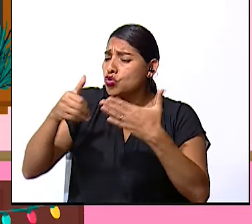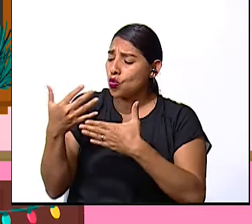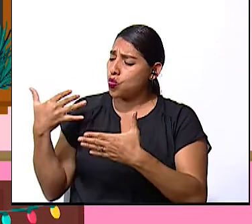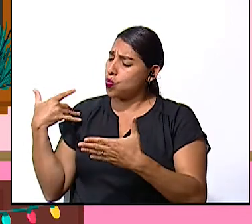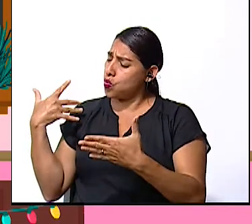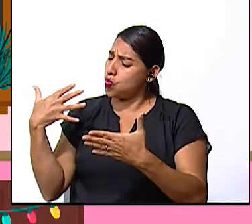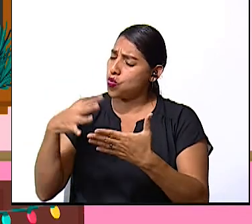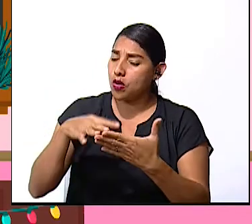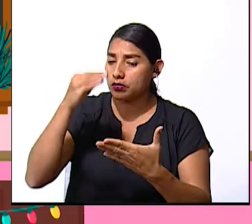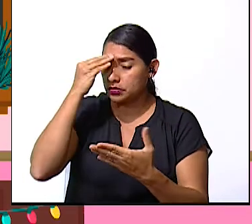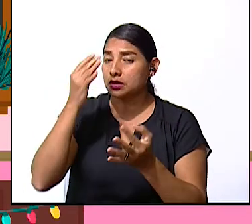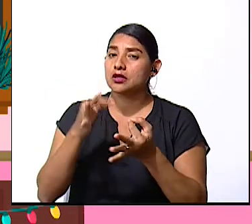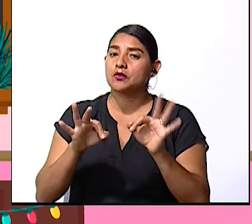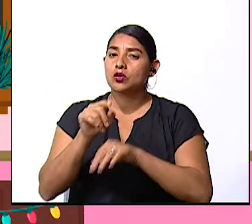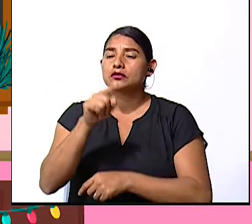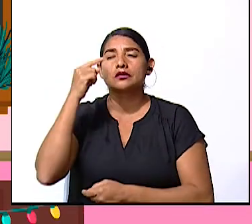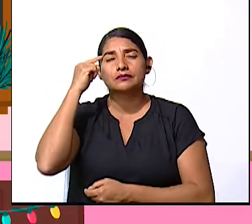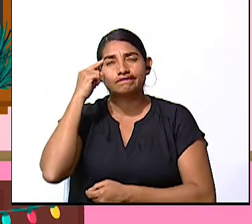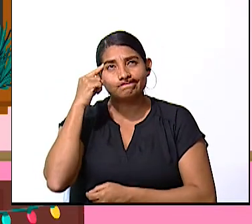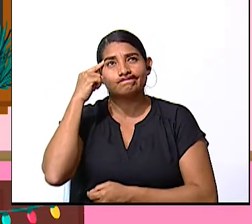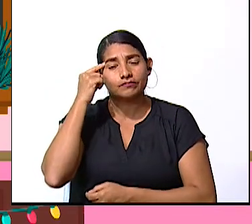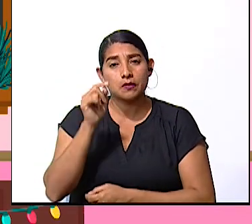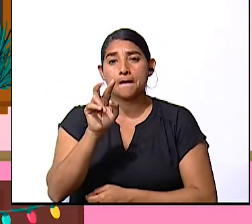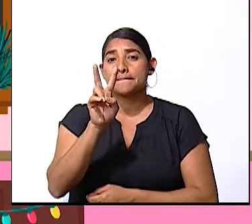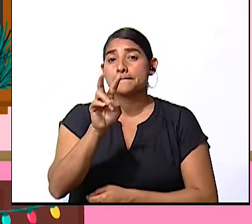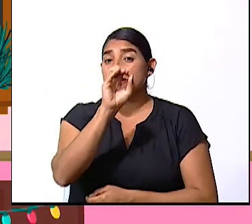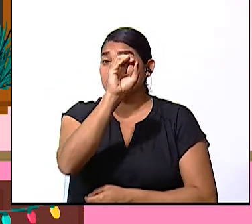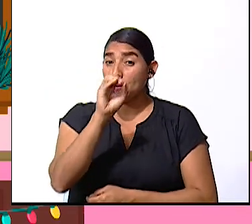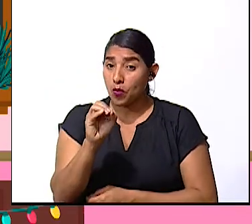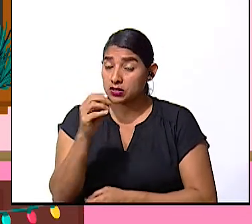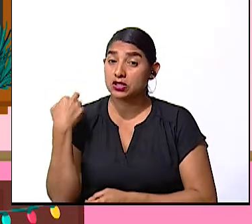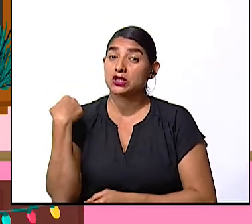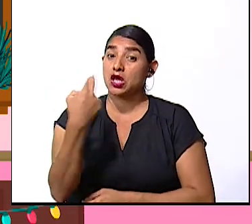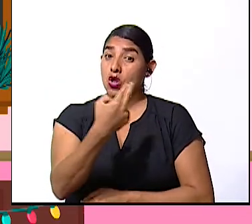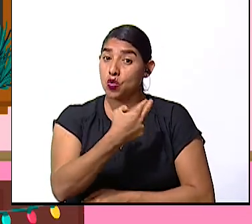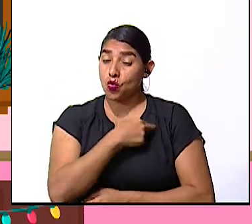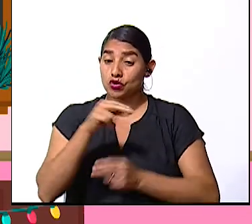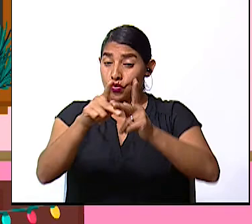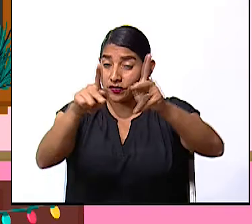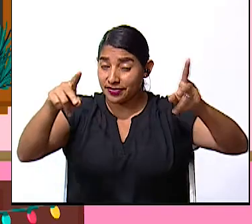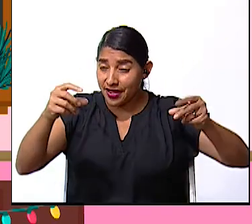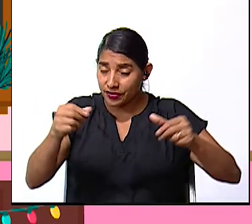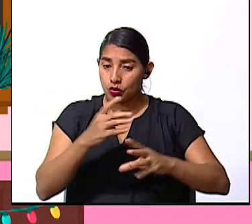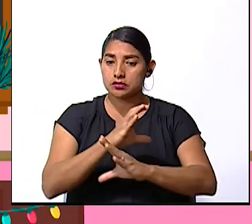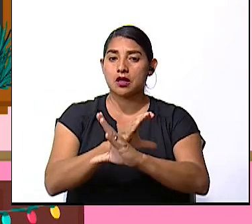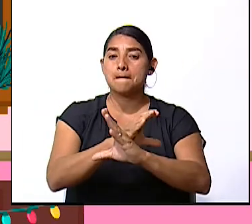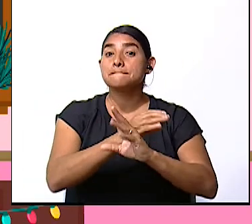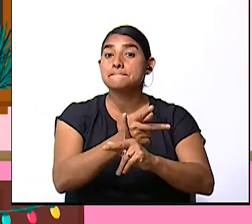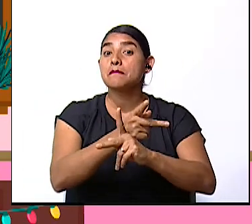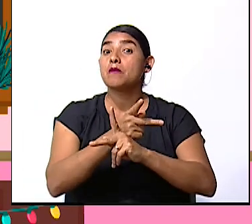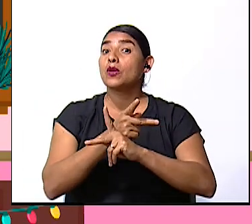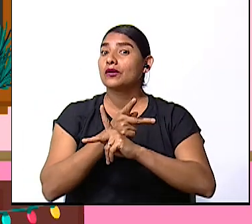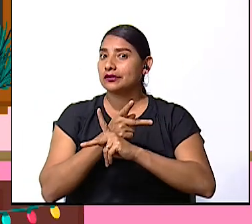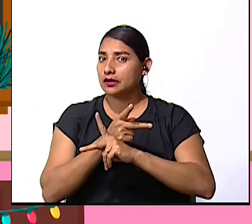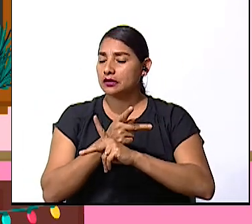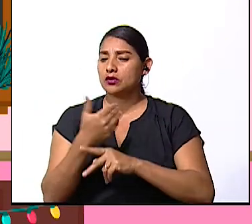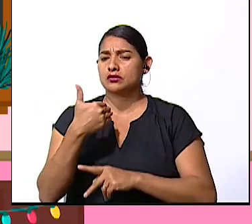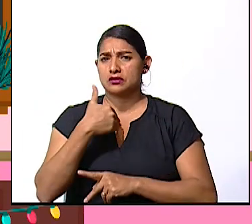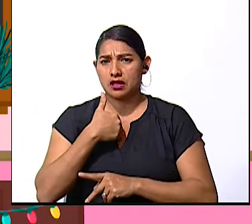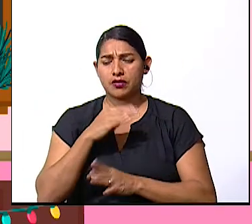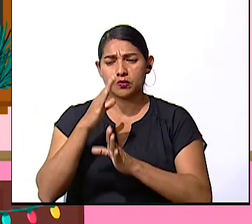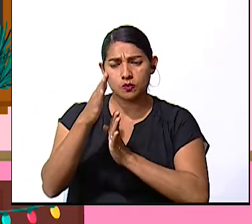hemos visto? Es importante que ustedes recuerden que el 25% de nuestro territorio está protegido, ¿verdad? Tenemos